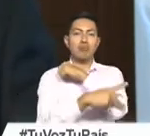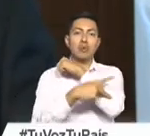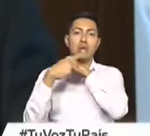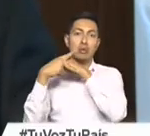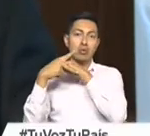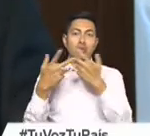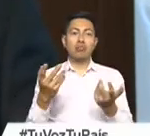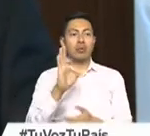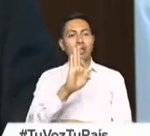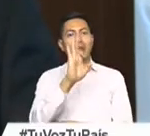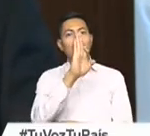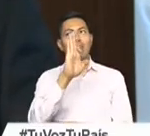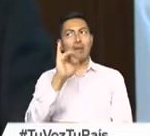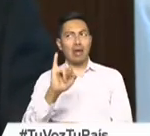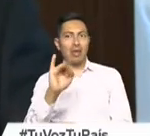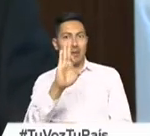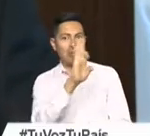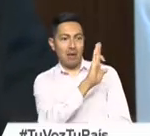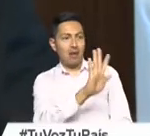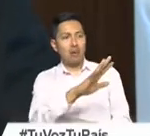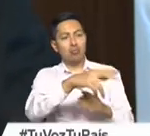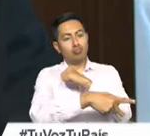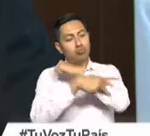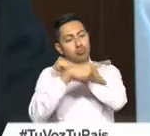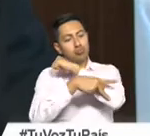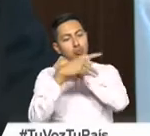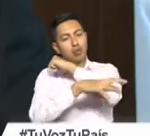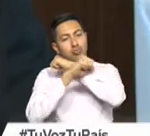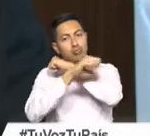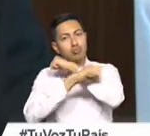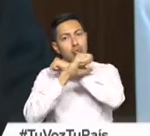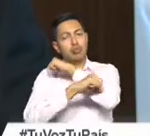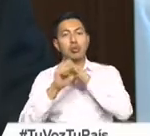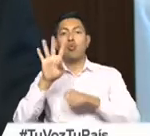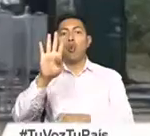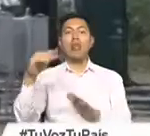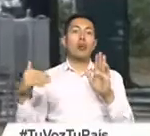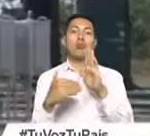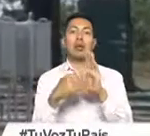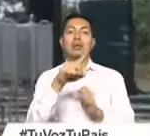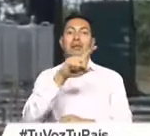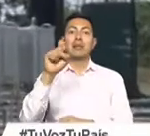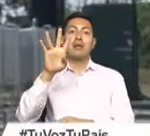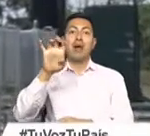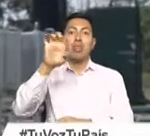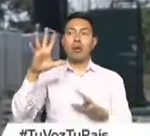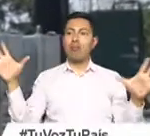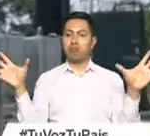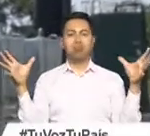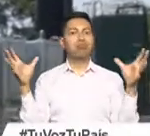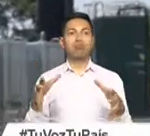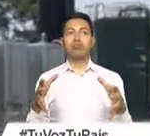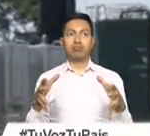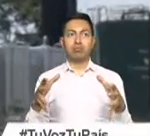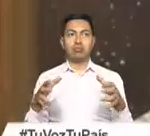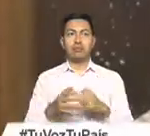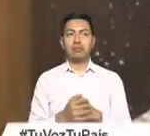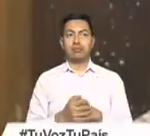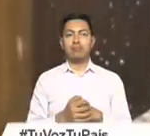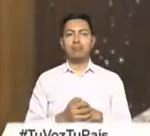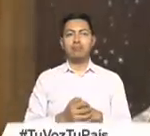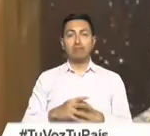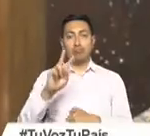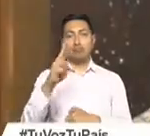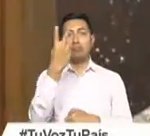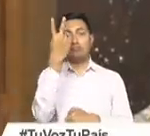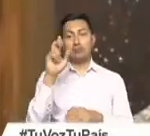del ITT, que da un total de 4.114. Por otro lado, se espera que para este segundo semestre